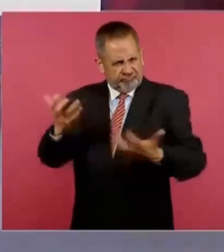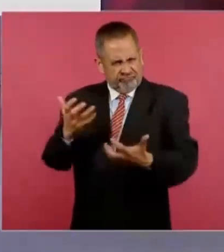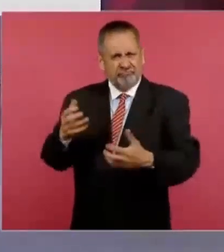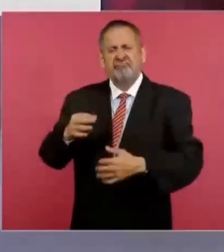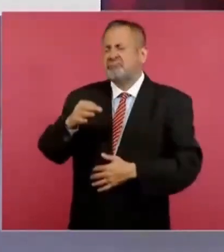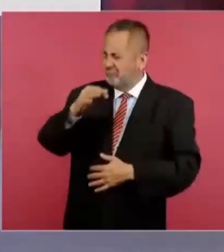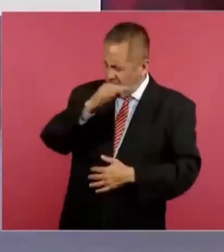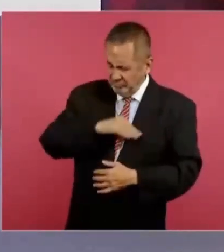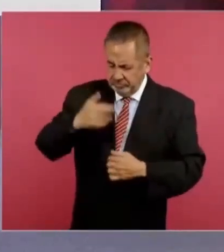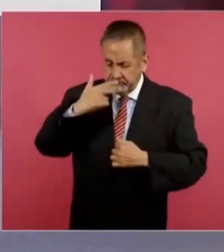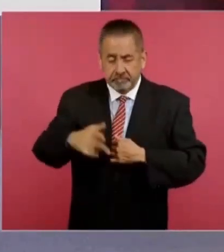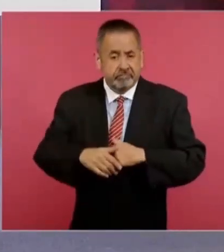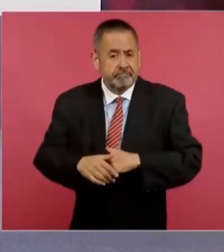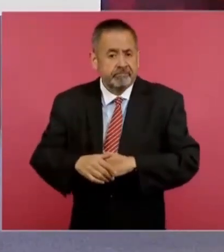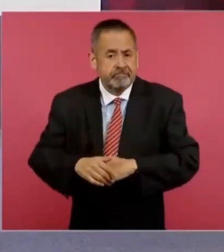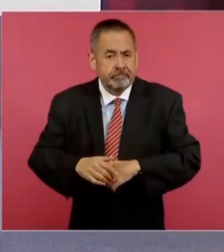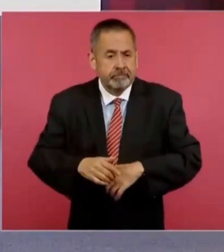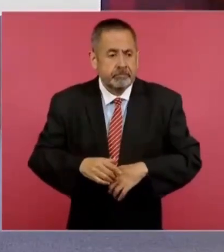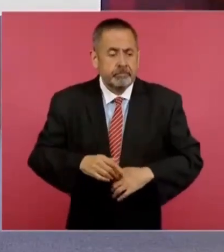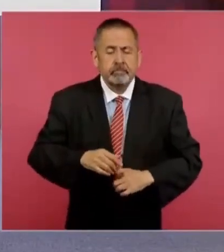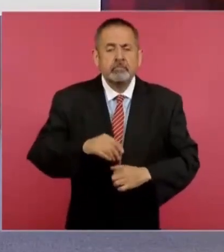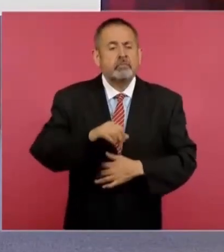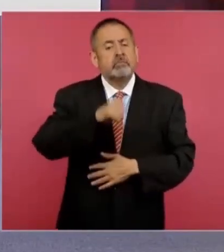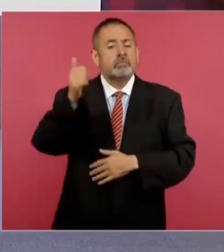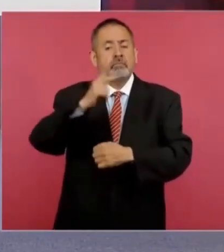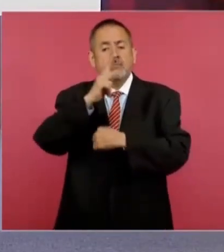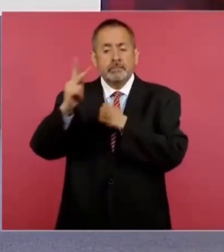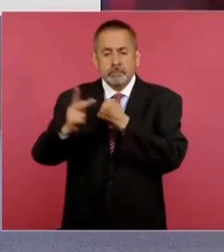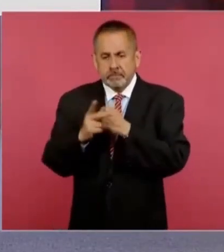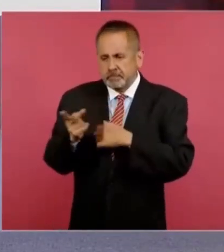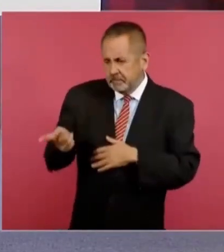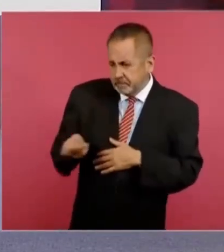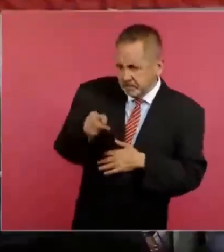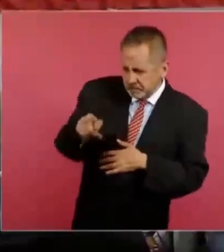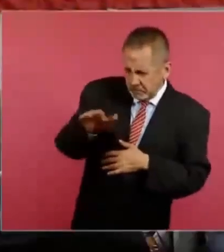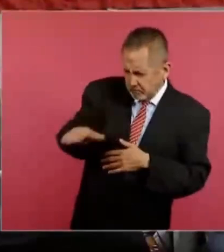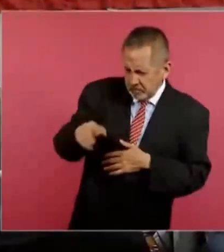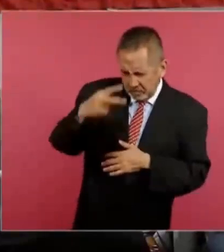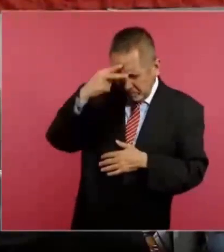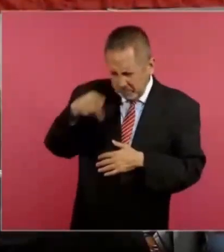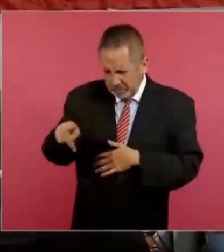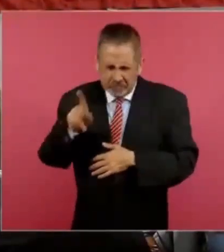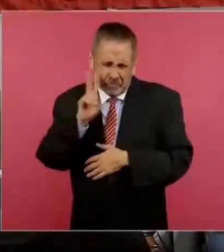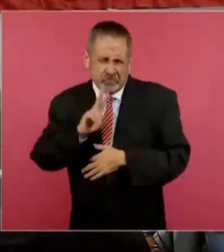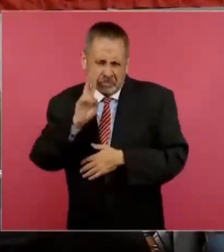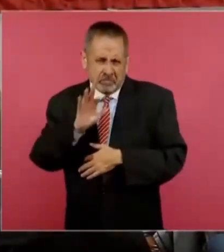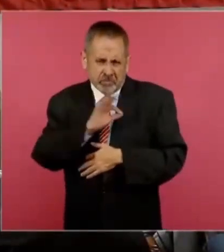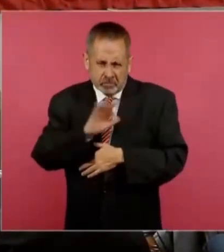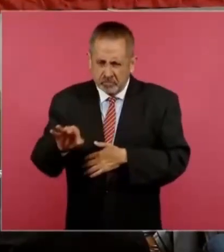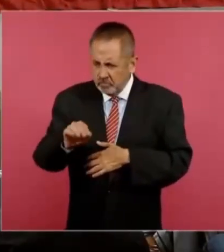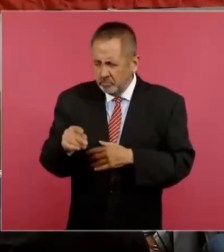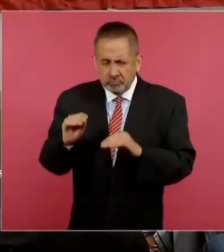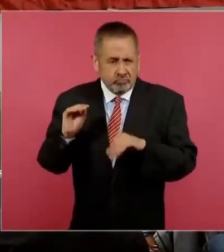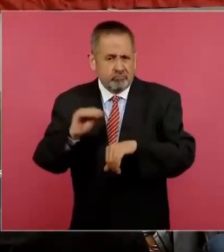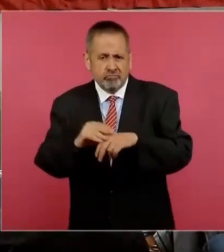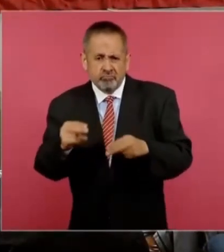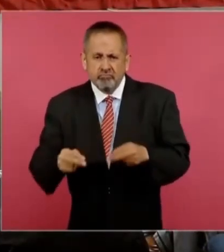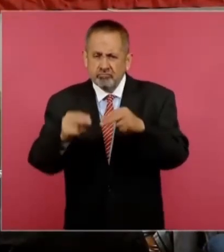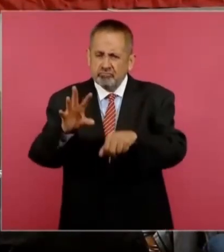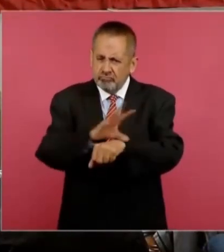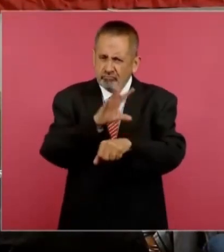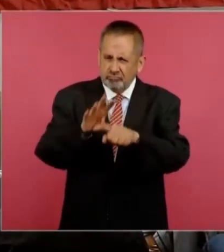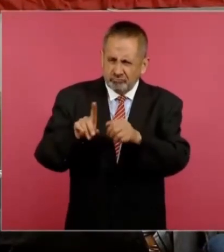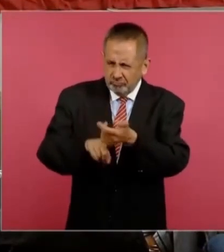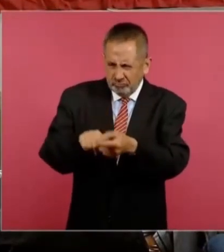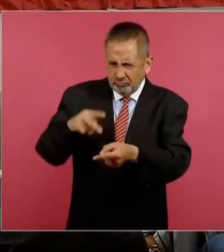Cuando un gobernante extranjero me pregunta si hay posibilidad de entrar al negocio de los